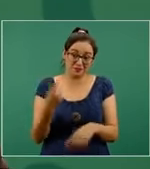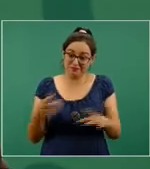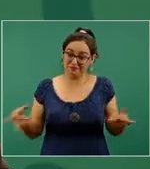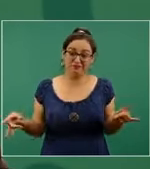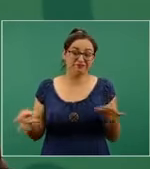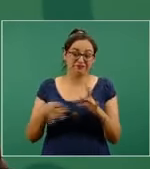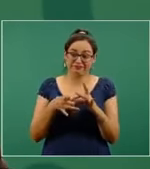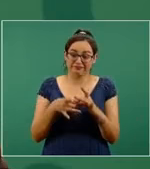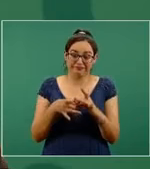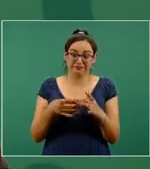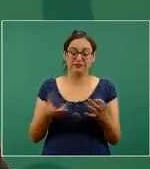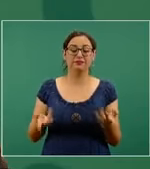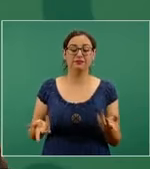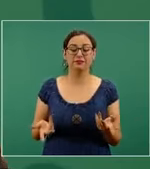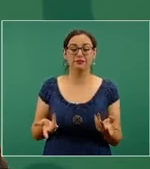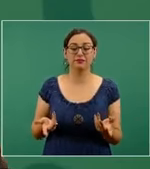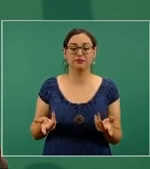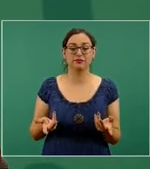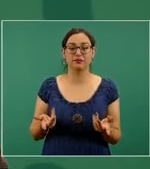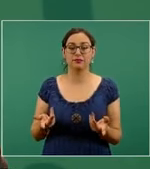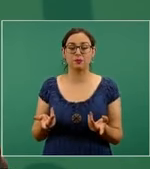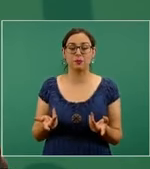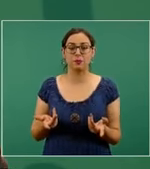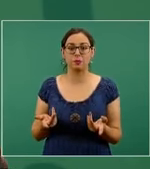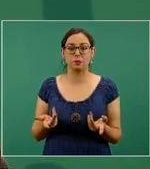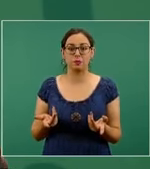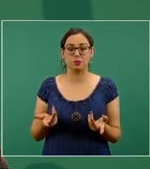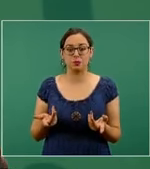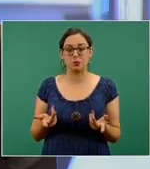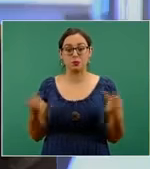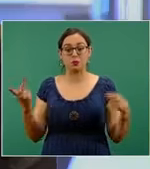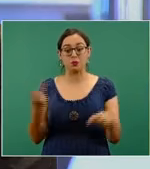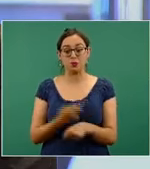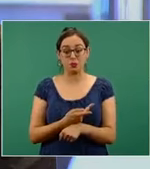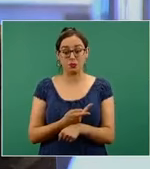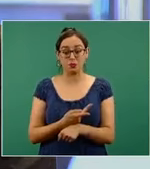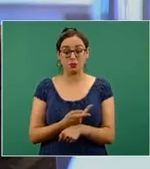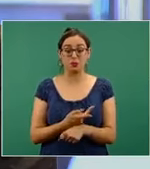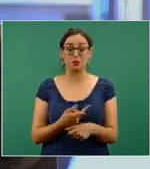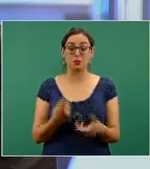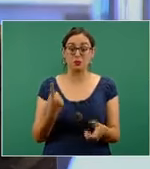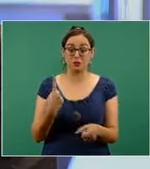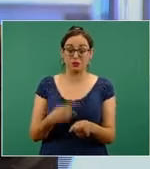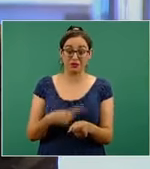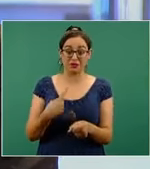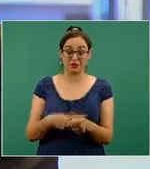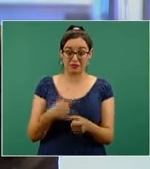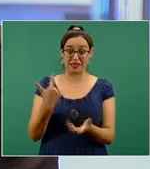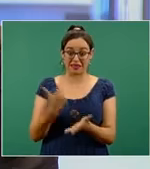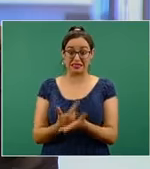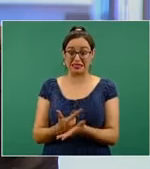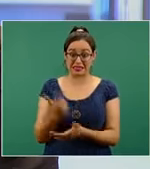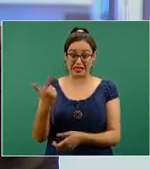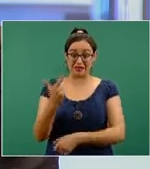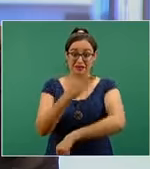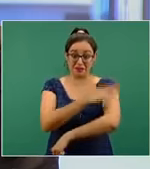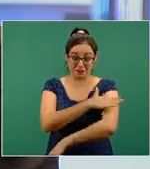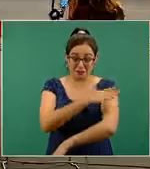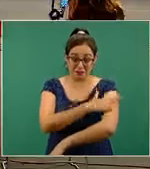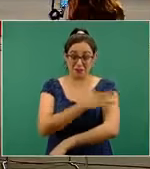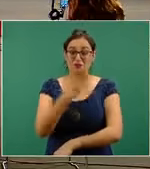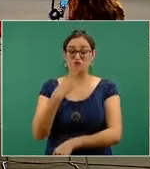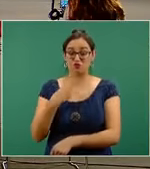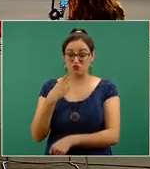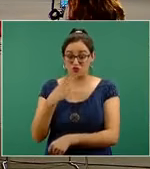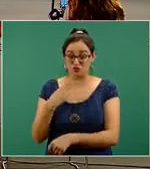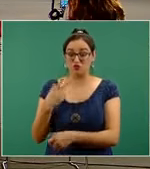de situaciones. Entonces, obviamente, las enfermedades crónico-degenerativas, que son las primeras causas o